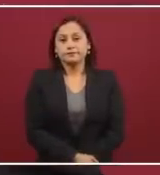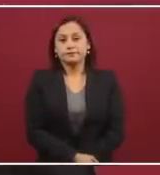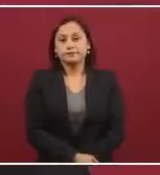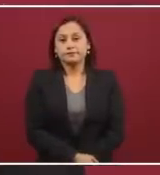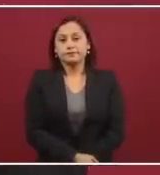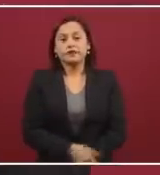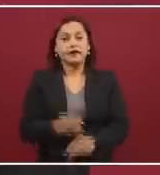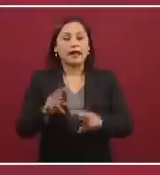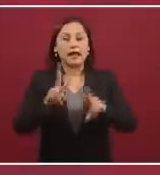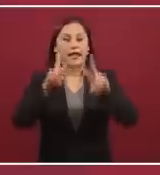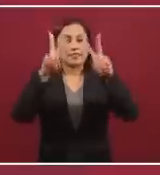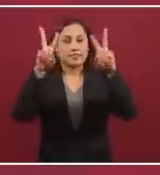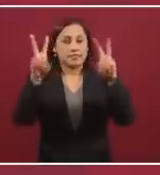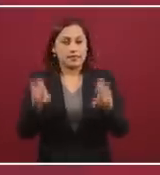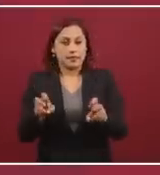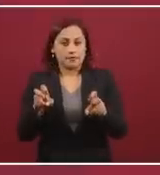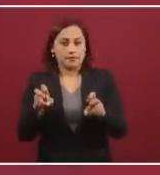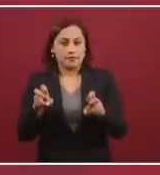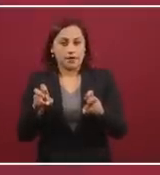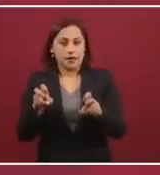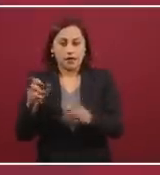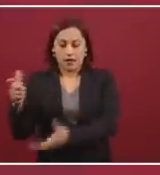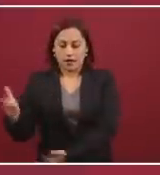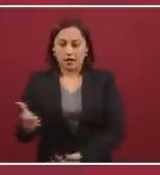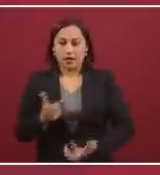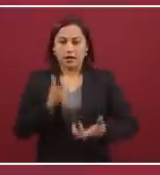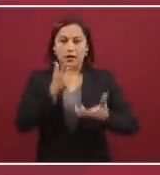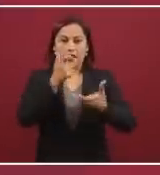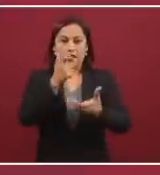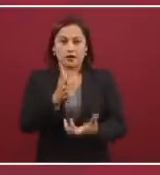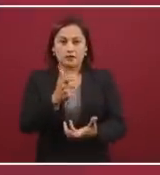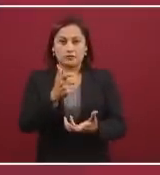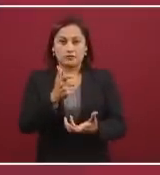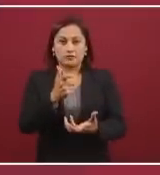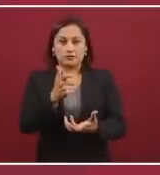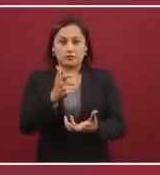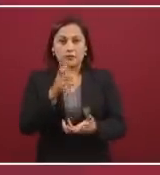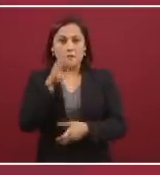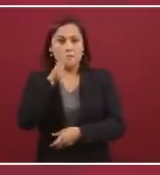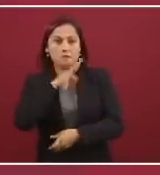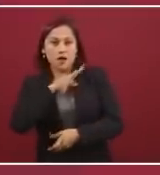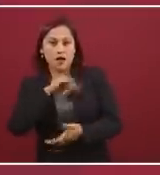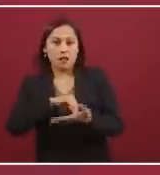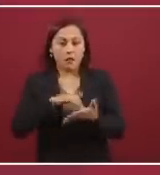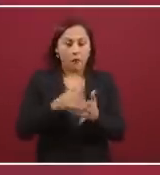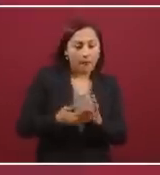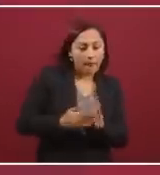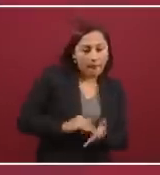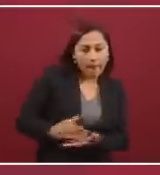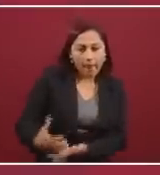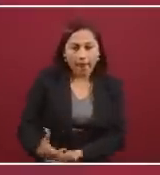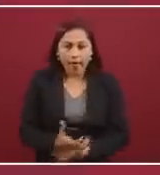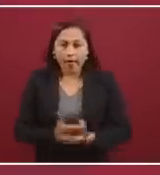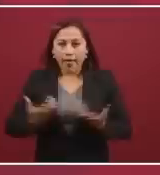manejos de recursos públicos va a ser tolerado